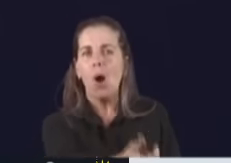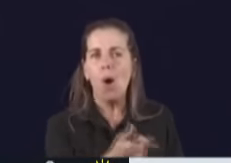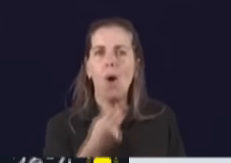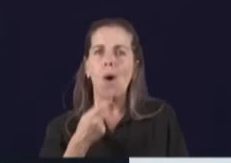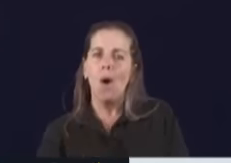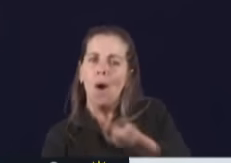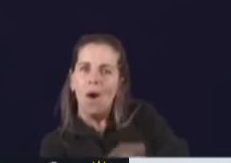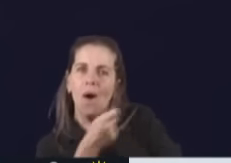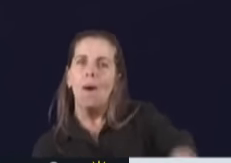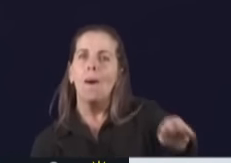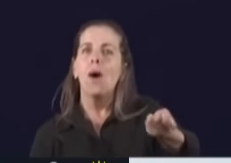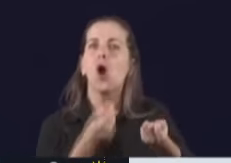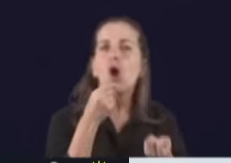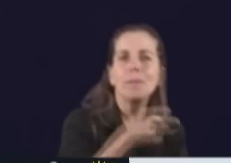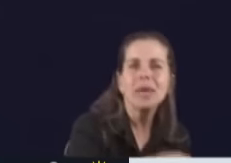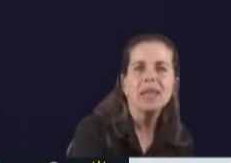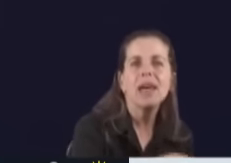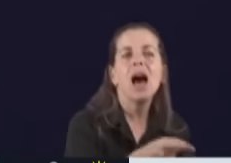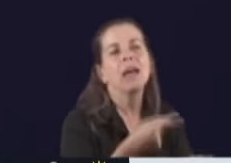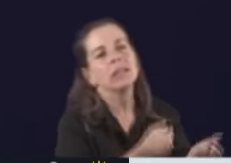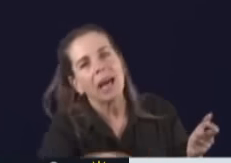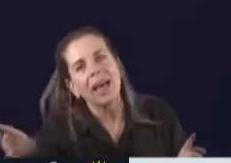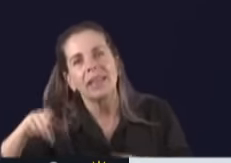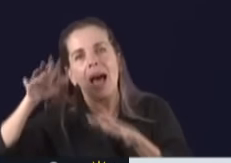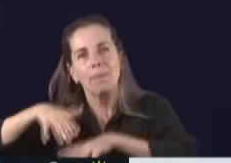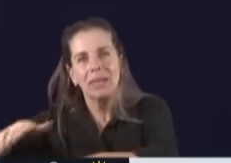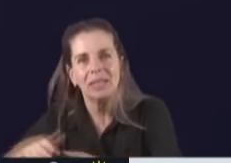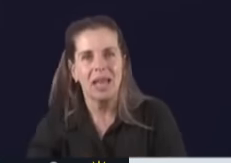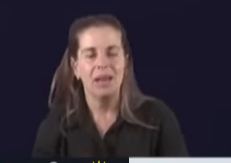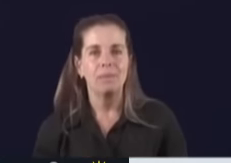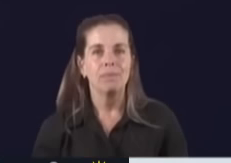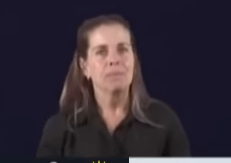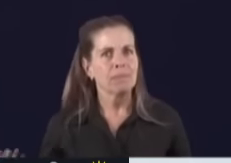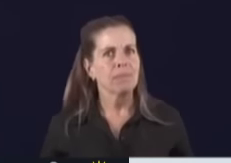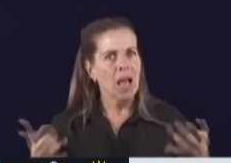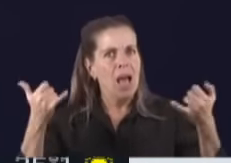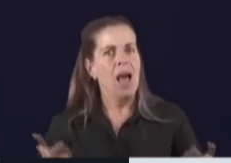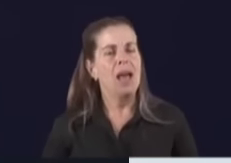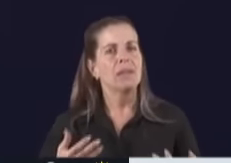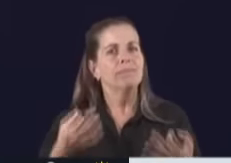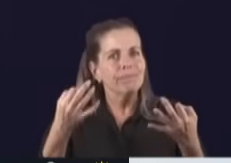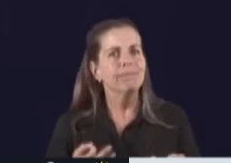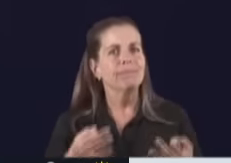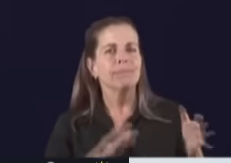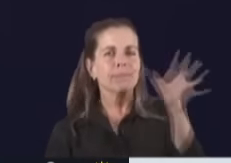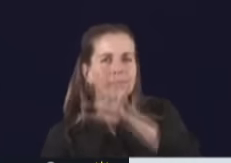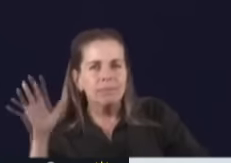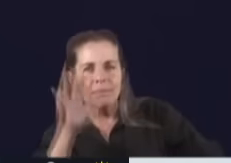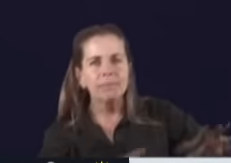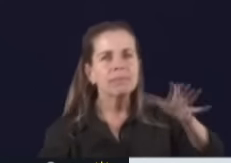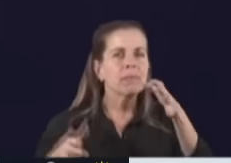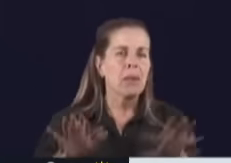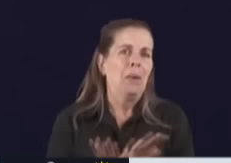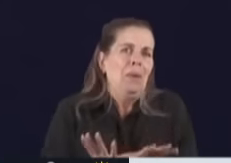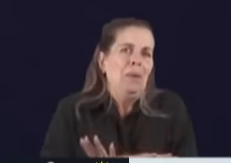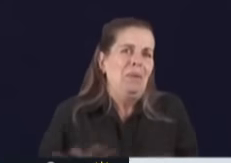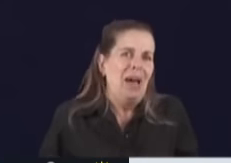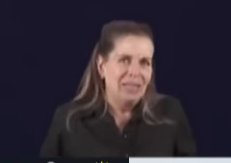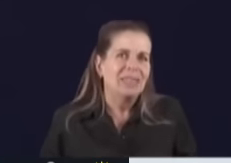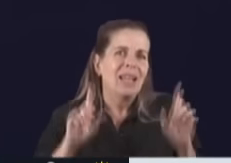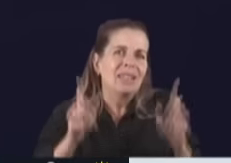que lo necesitaban para poder subsistir. Garantizar el orden público implica también poner fin a la barbarie del crimen y